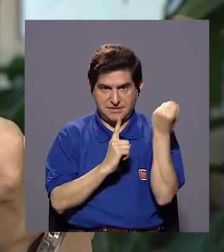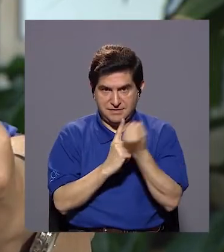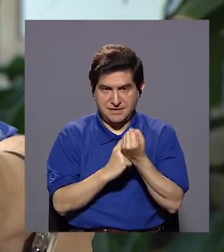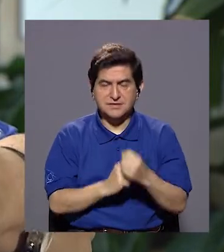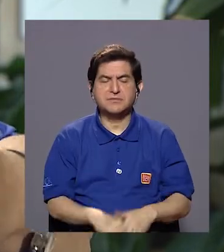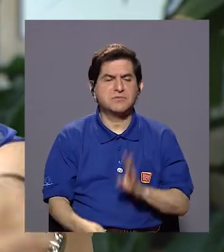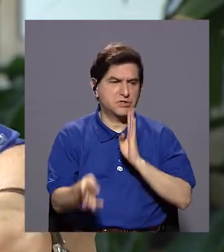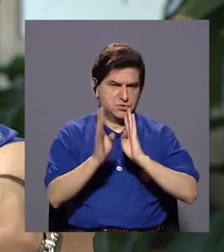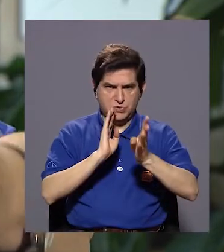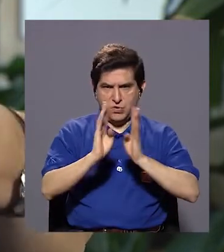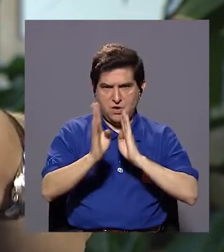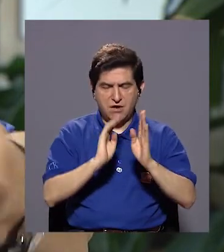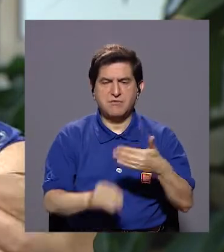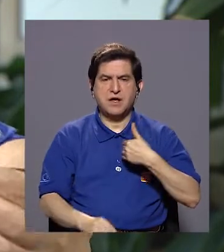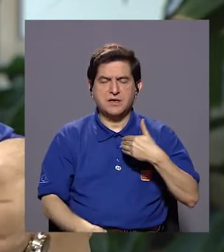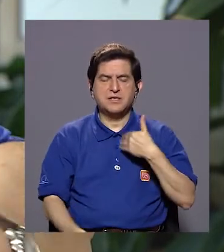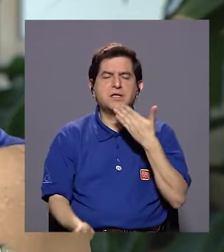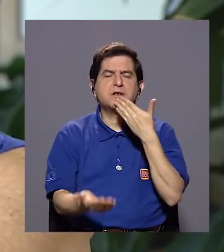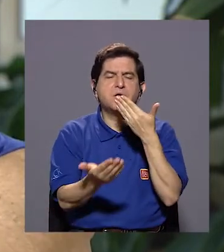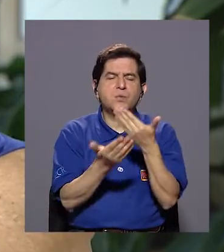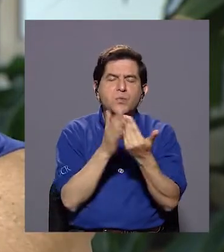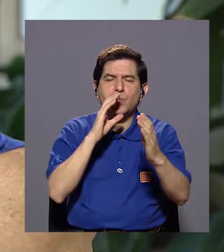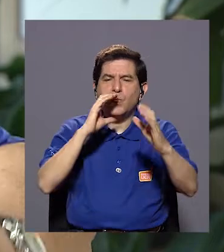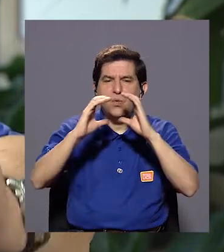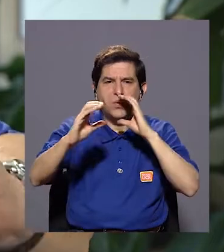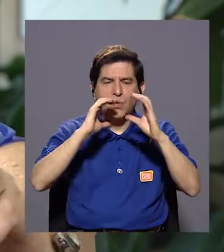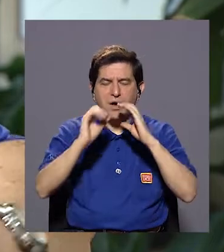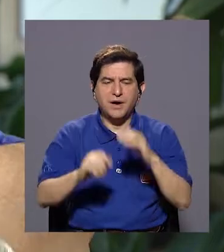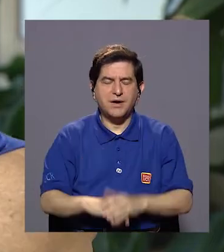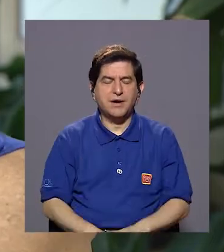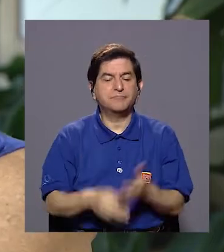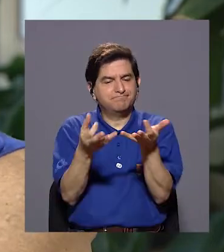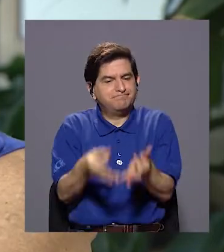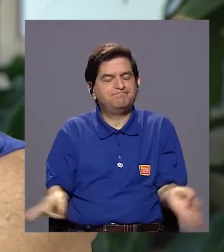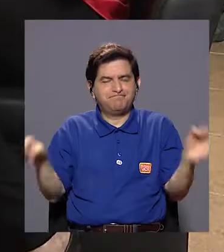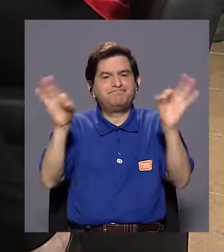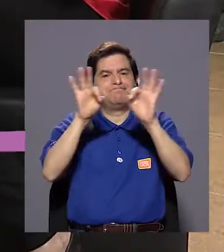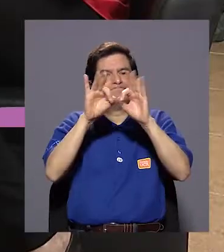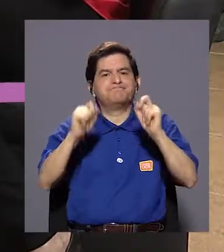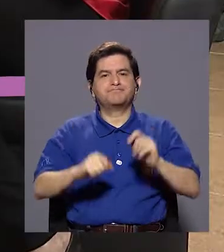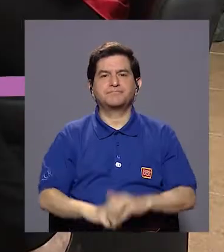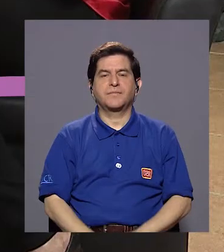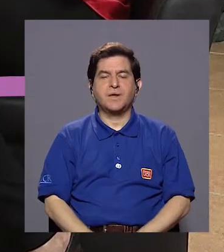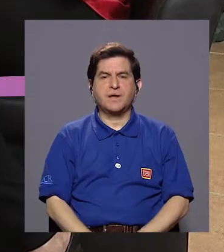sea, conversar, o sea, y tener una muy buena comunicación con ellos es fundamental